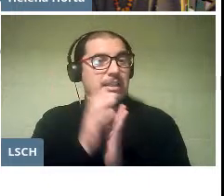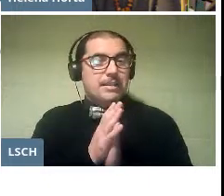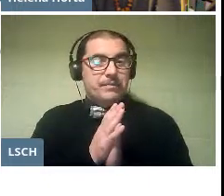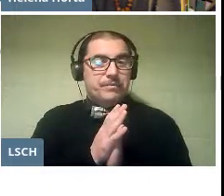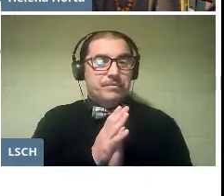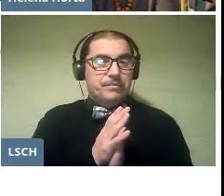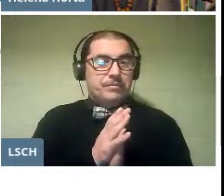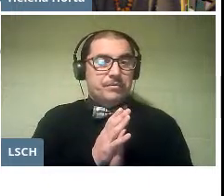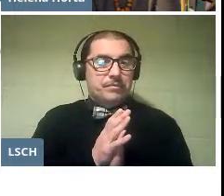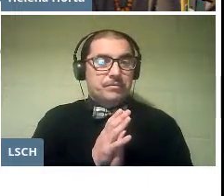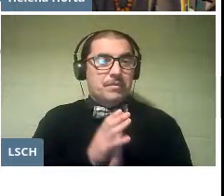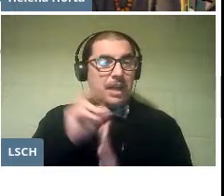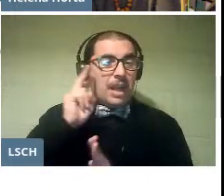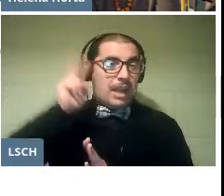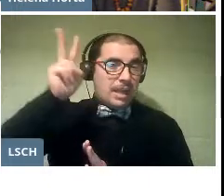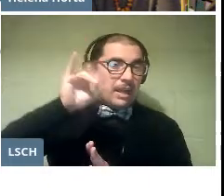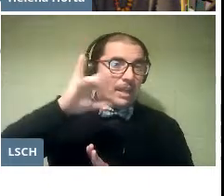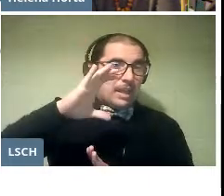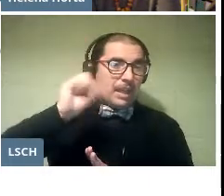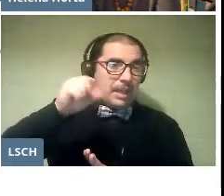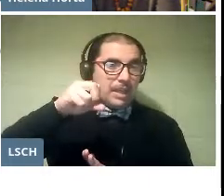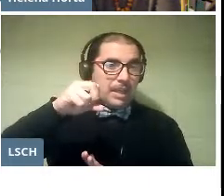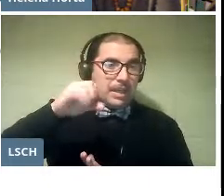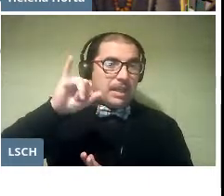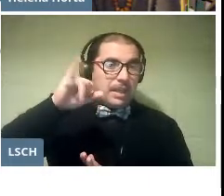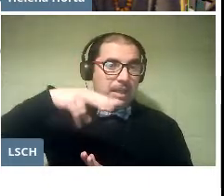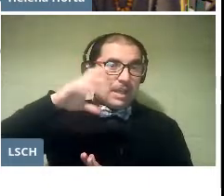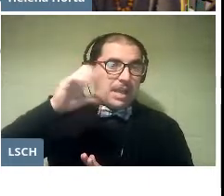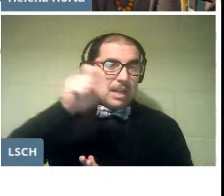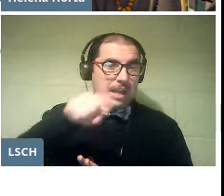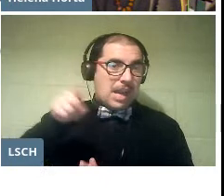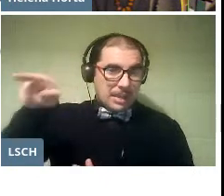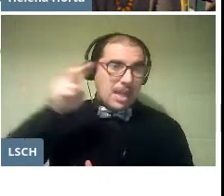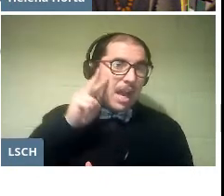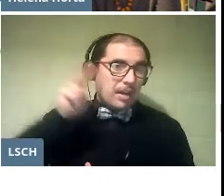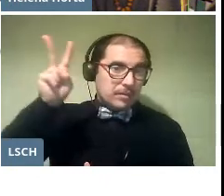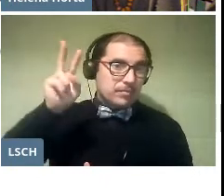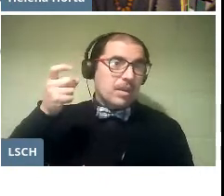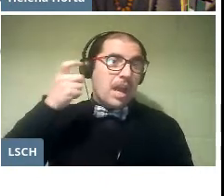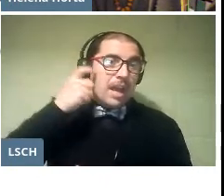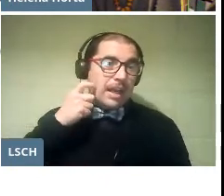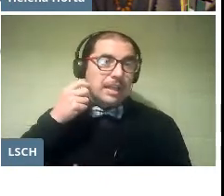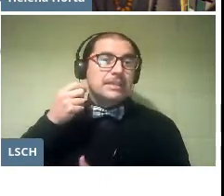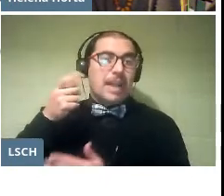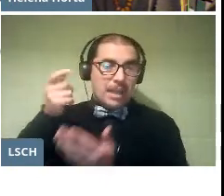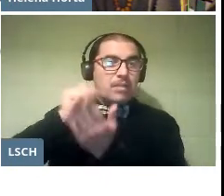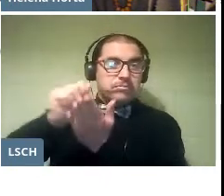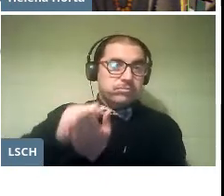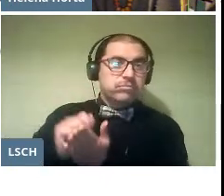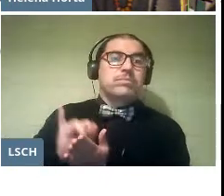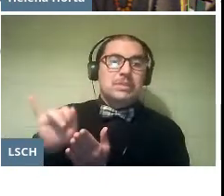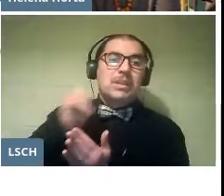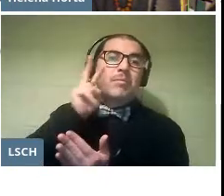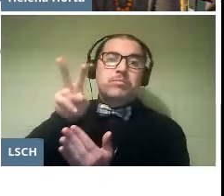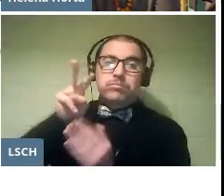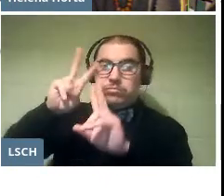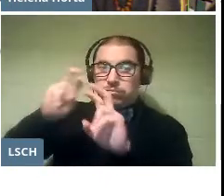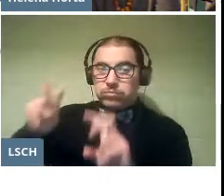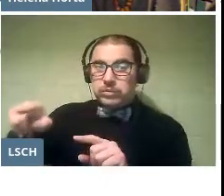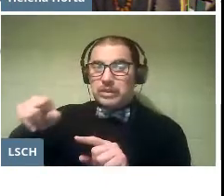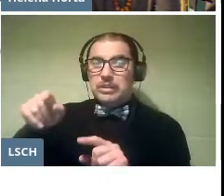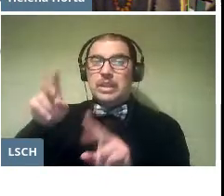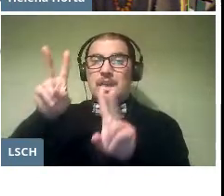época incaica entre los incas, y esas creencias, esos conceptos